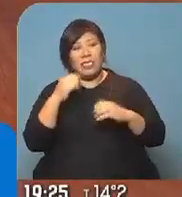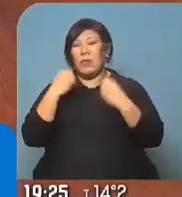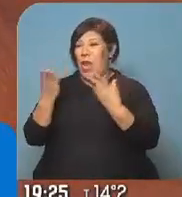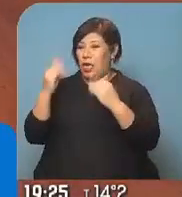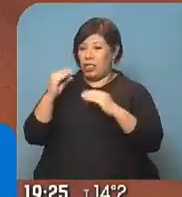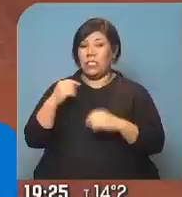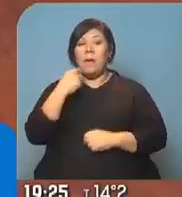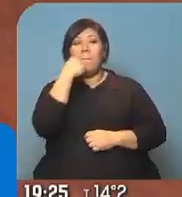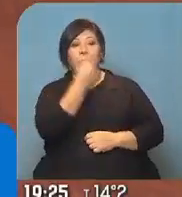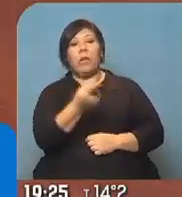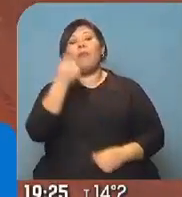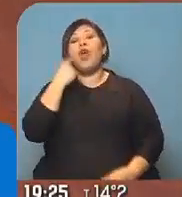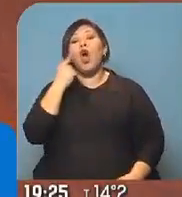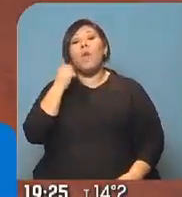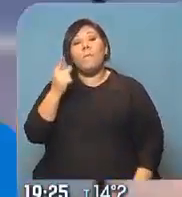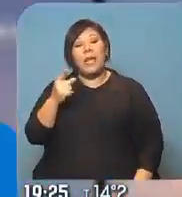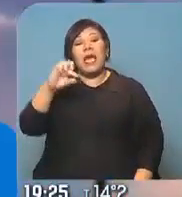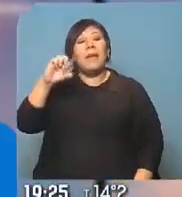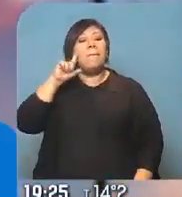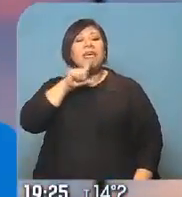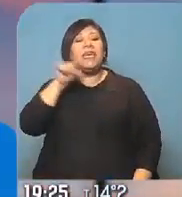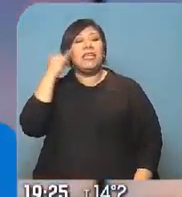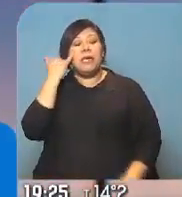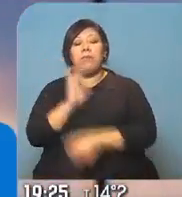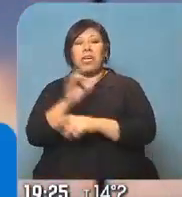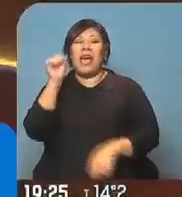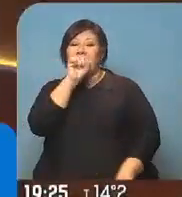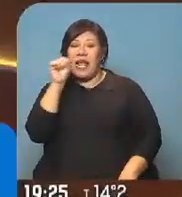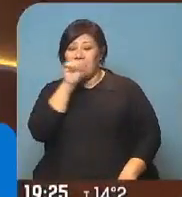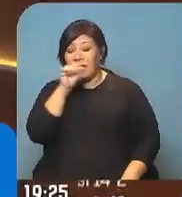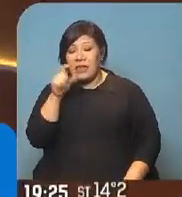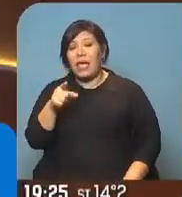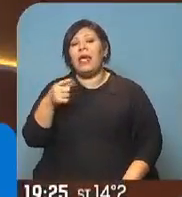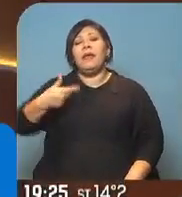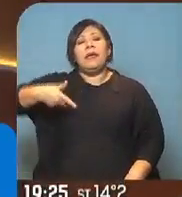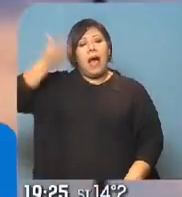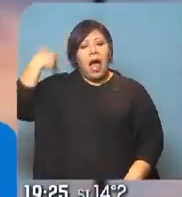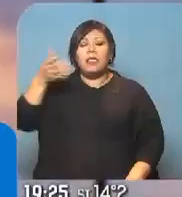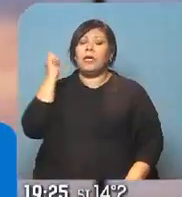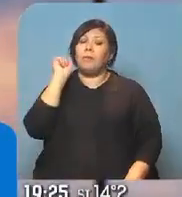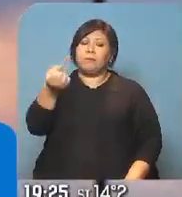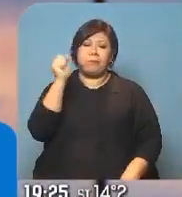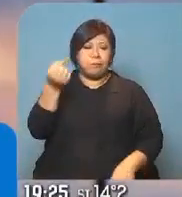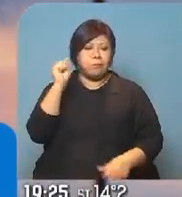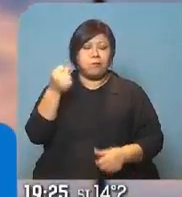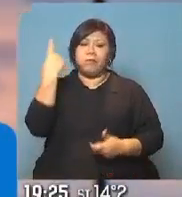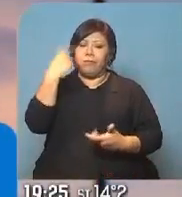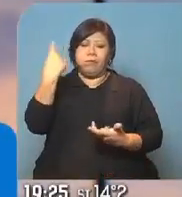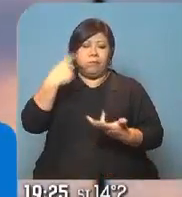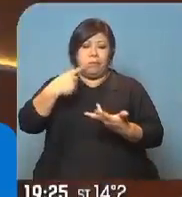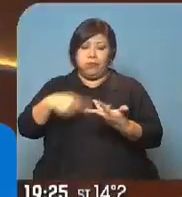llevando, porque tenía una enorme cantidad de acontecimientos previos, de escándalos, de delitos cometidos, una espiral que termina hoy con un